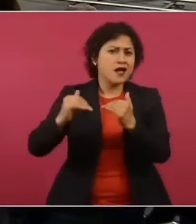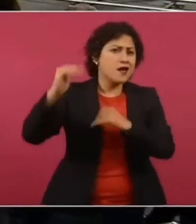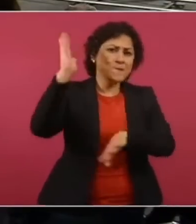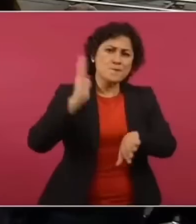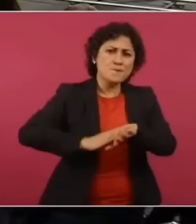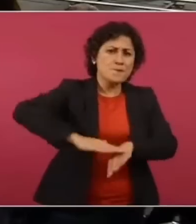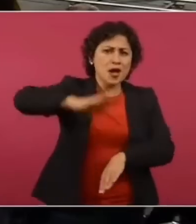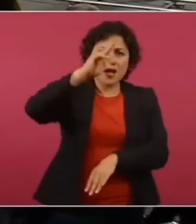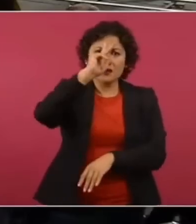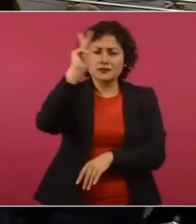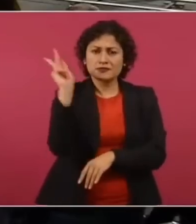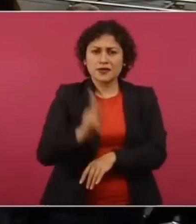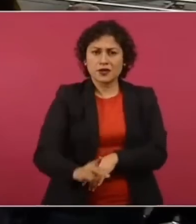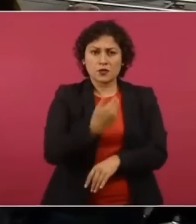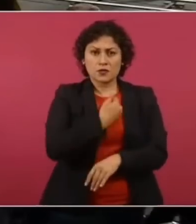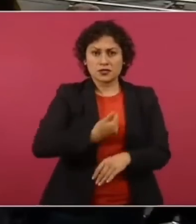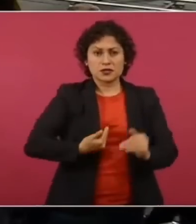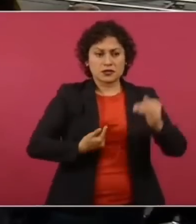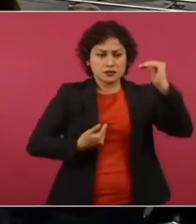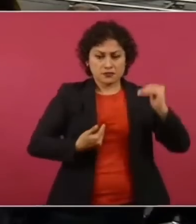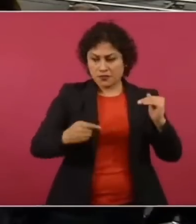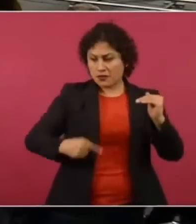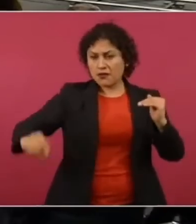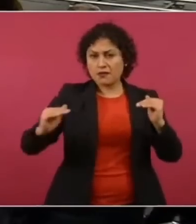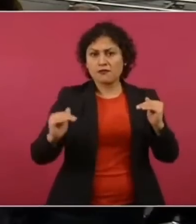de lo que gana el presidente.